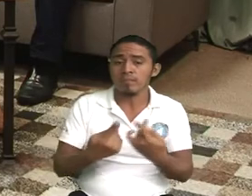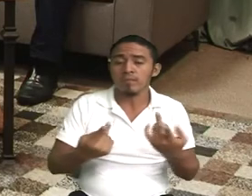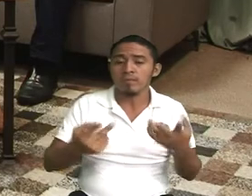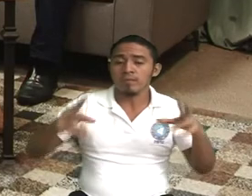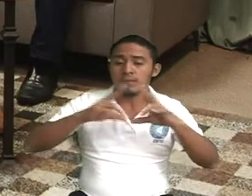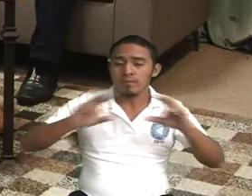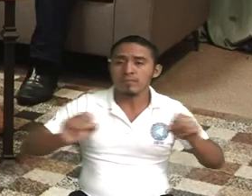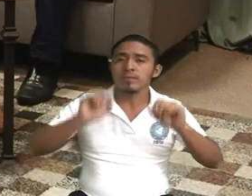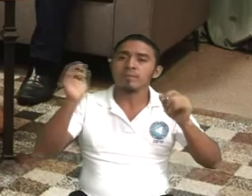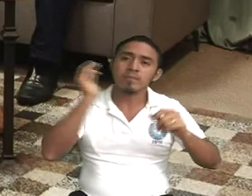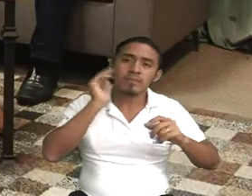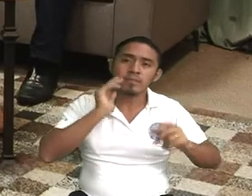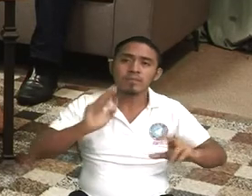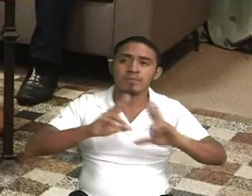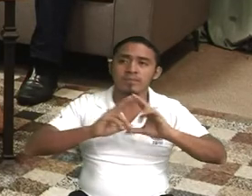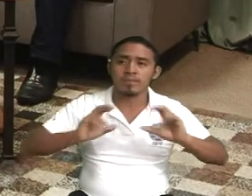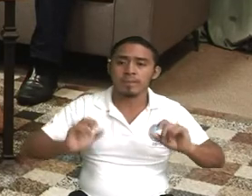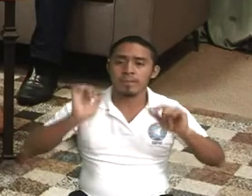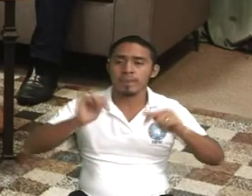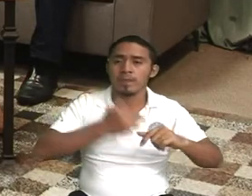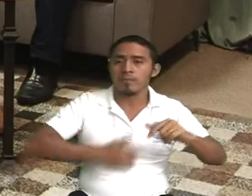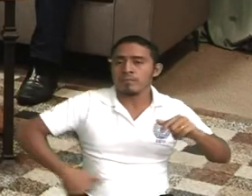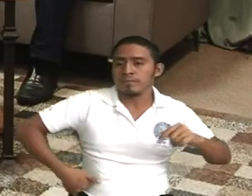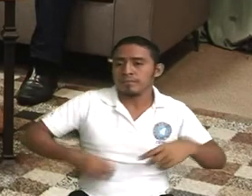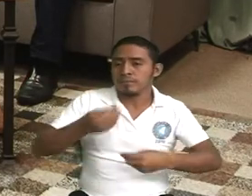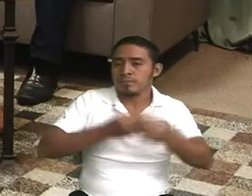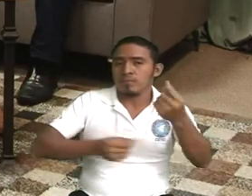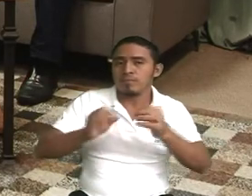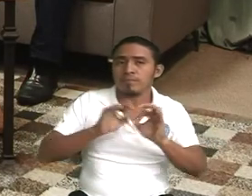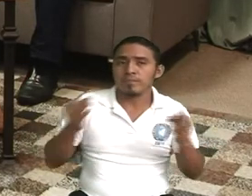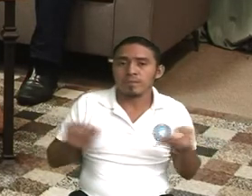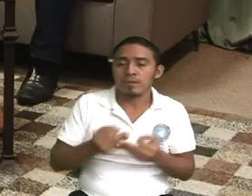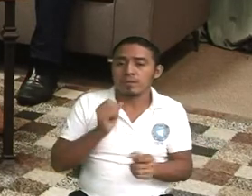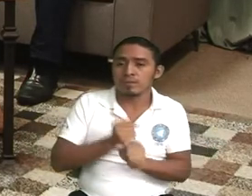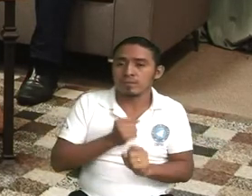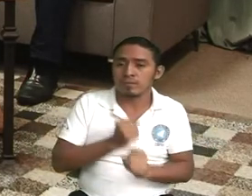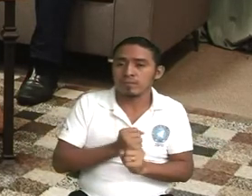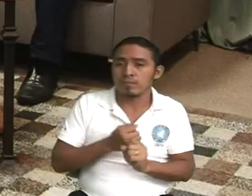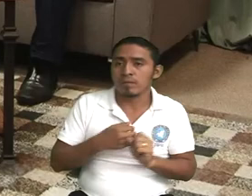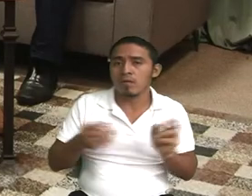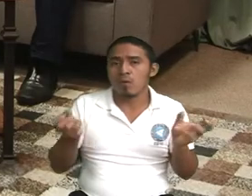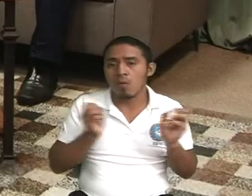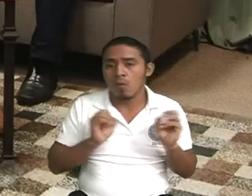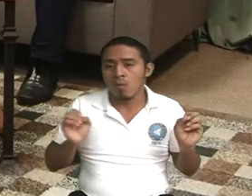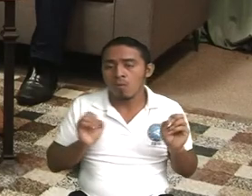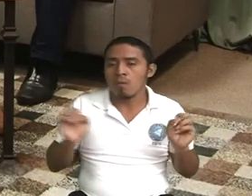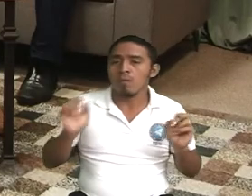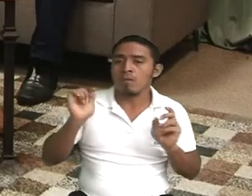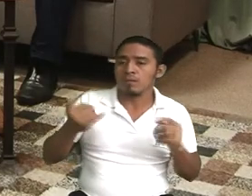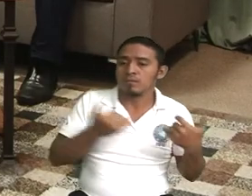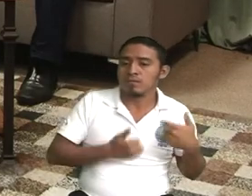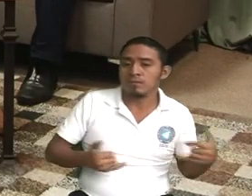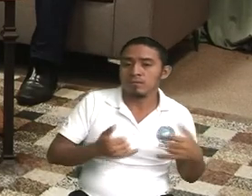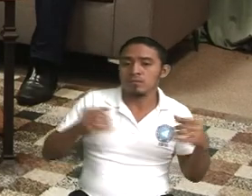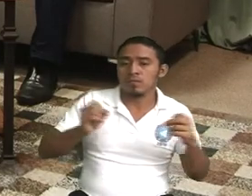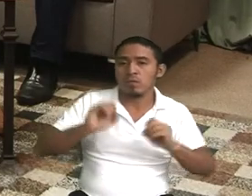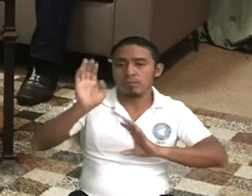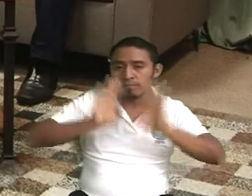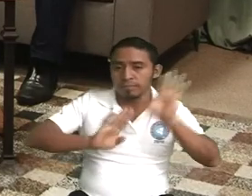madres nicaragüenses que también forman parte del Ministerio de Economía y Familia, ya sea trabajando en institución o siendo